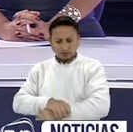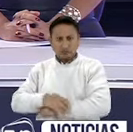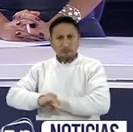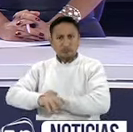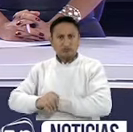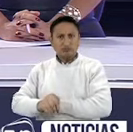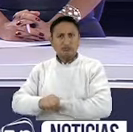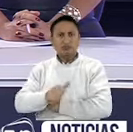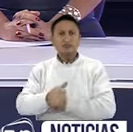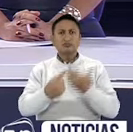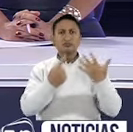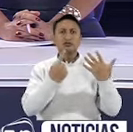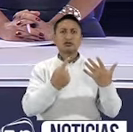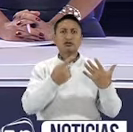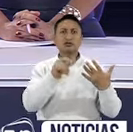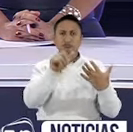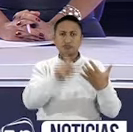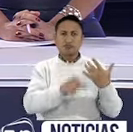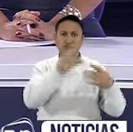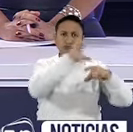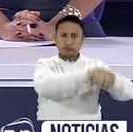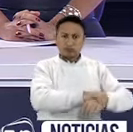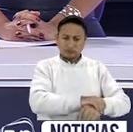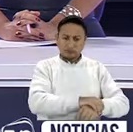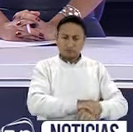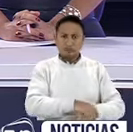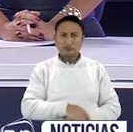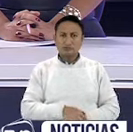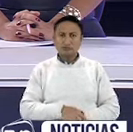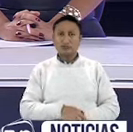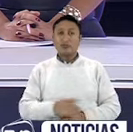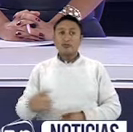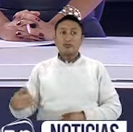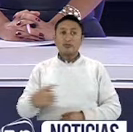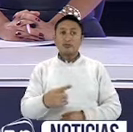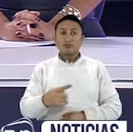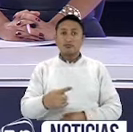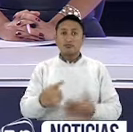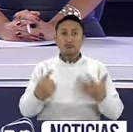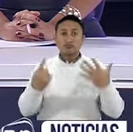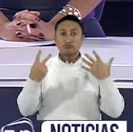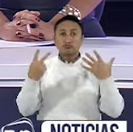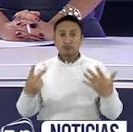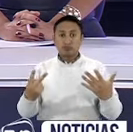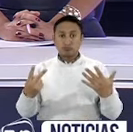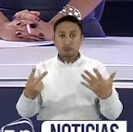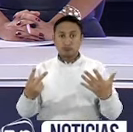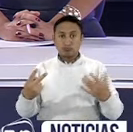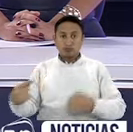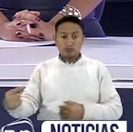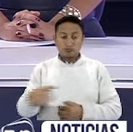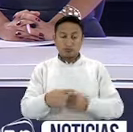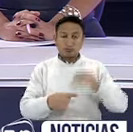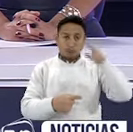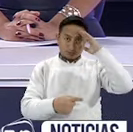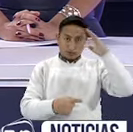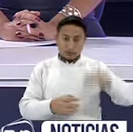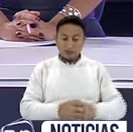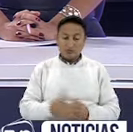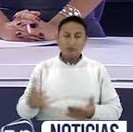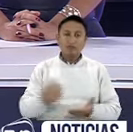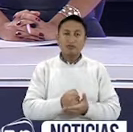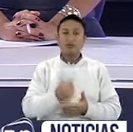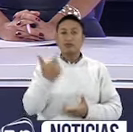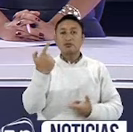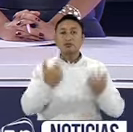6 sujetos fueron capturados. Los sospechosos del cometimiento de actos ilícitos, además los uniformados, decomisaron